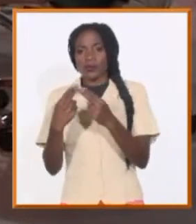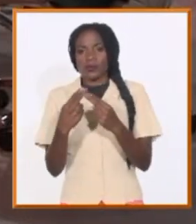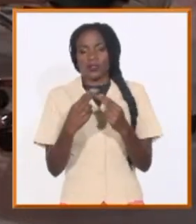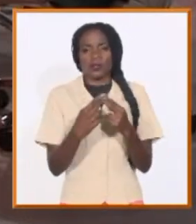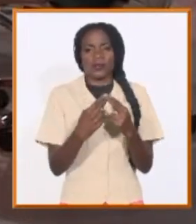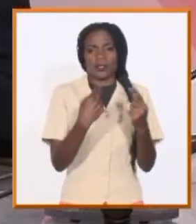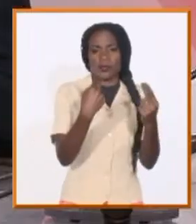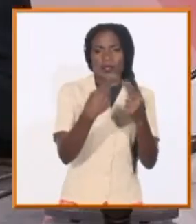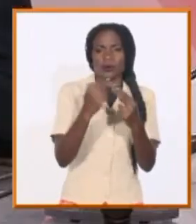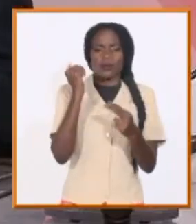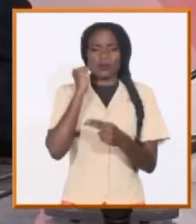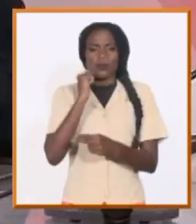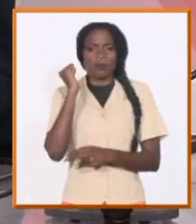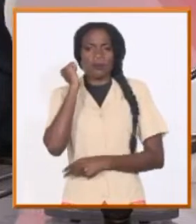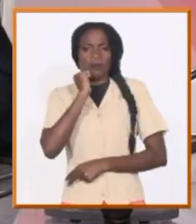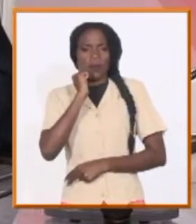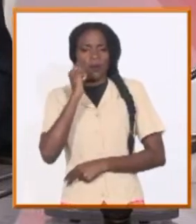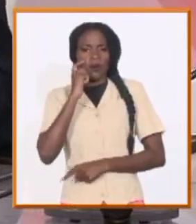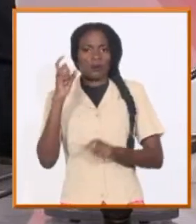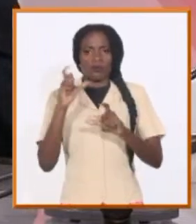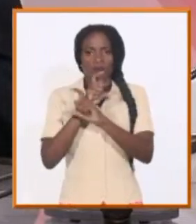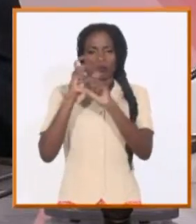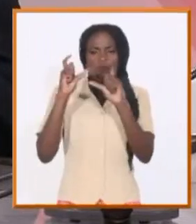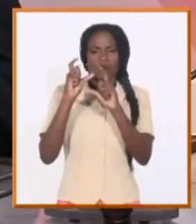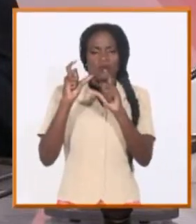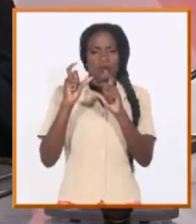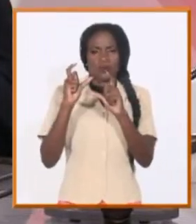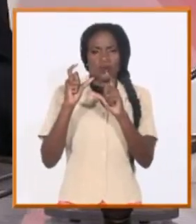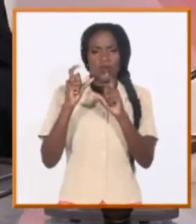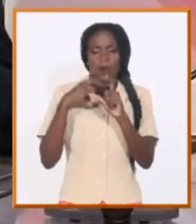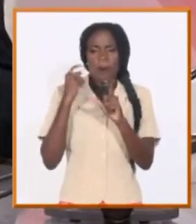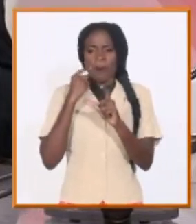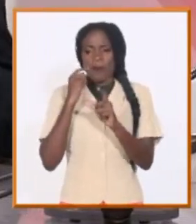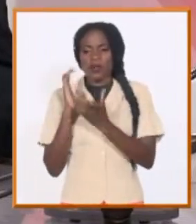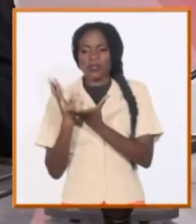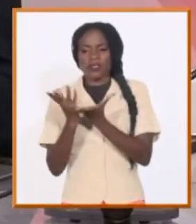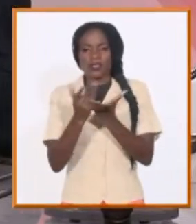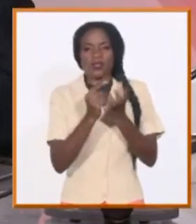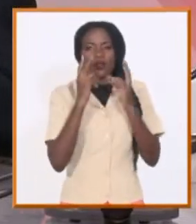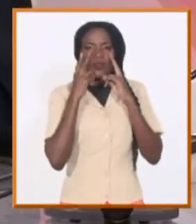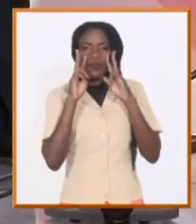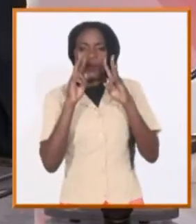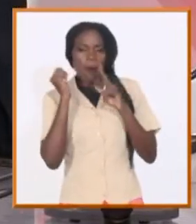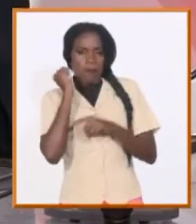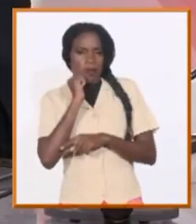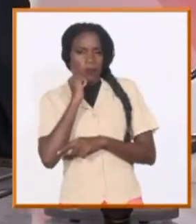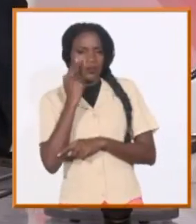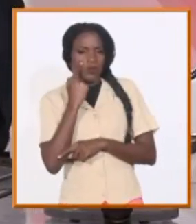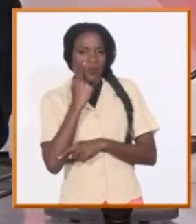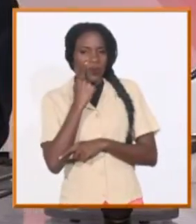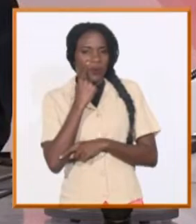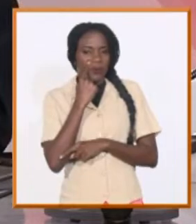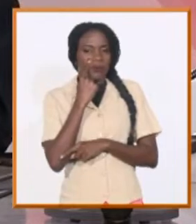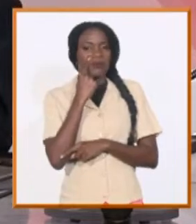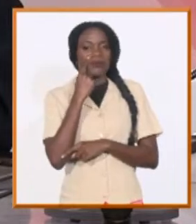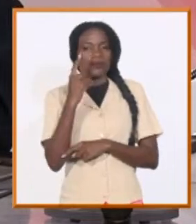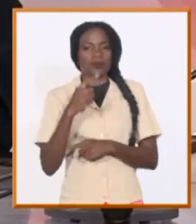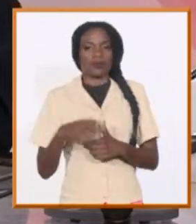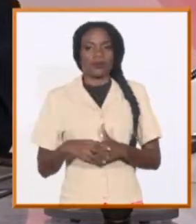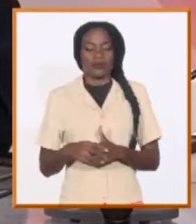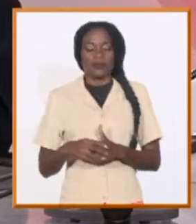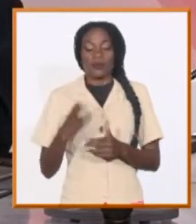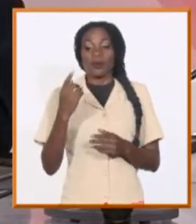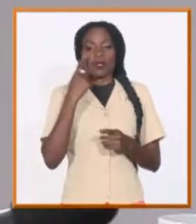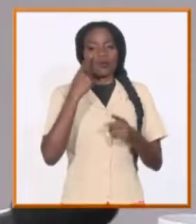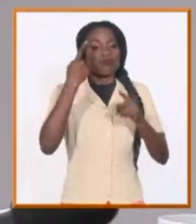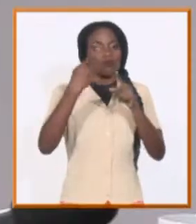que más te impresionó, la que más recoges como vivencia, o las que más recoges como vivencia de estos Juegos? Bueno, hay unas cuantas.